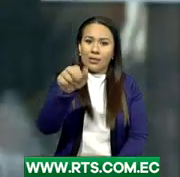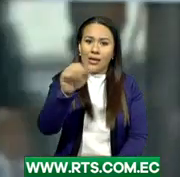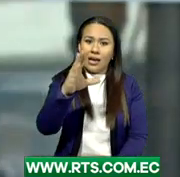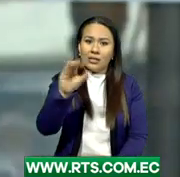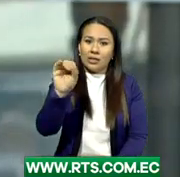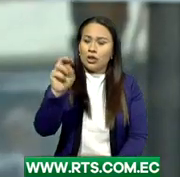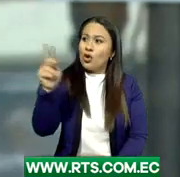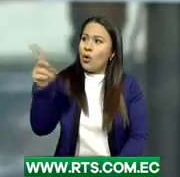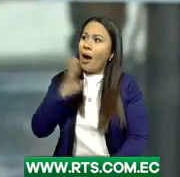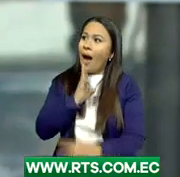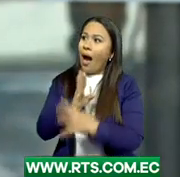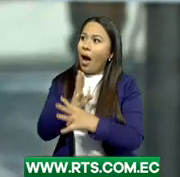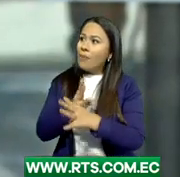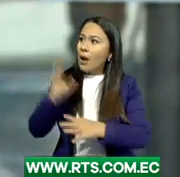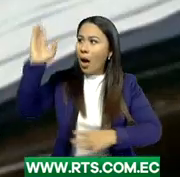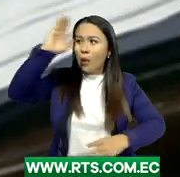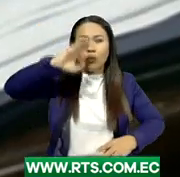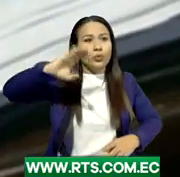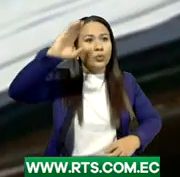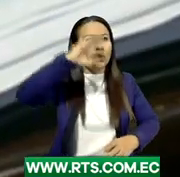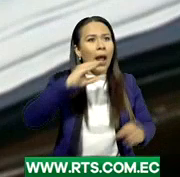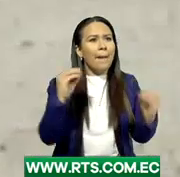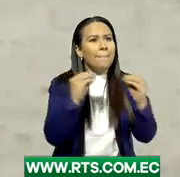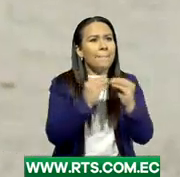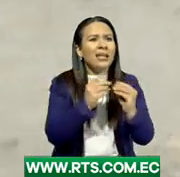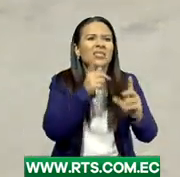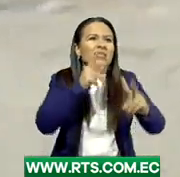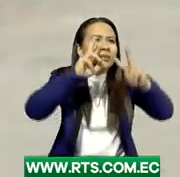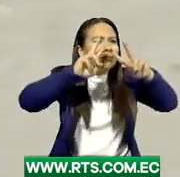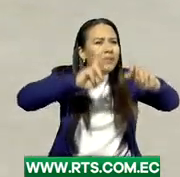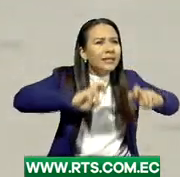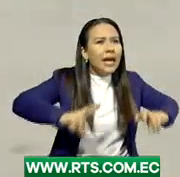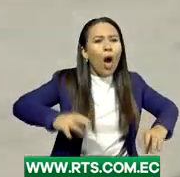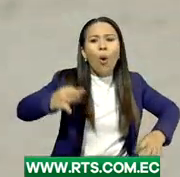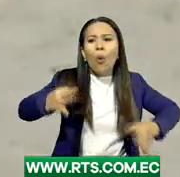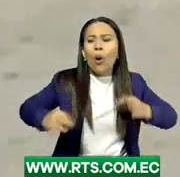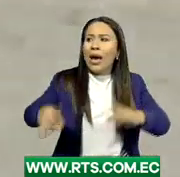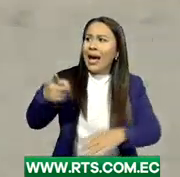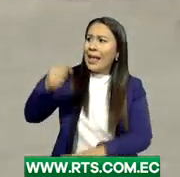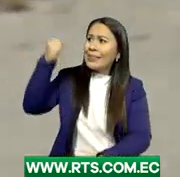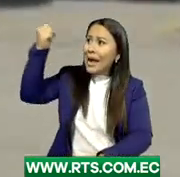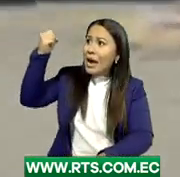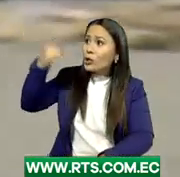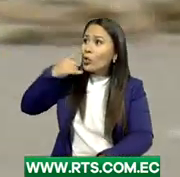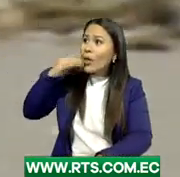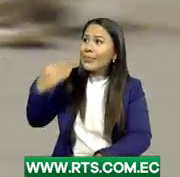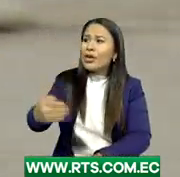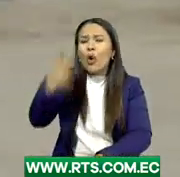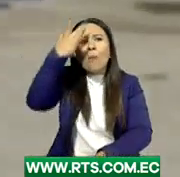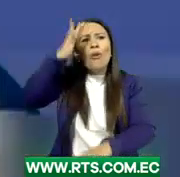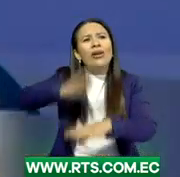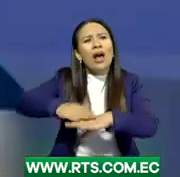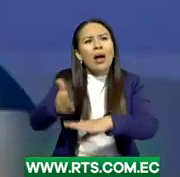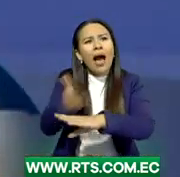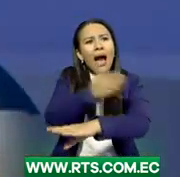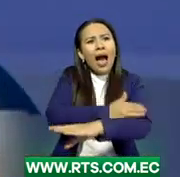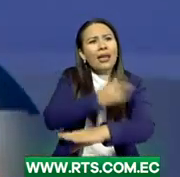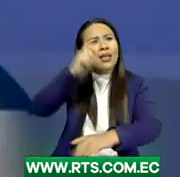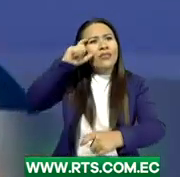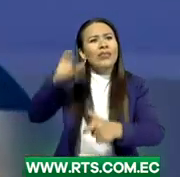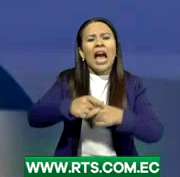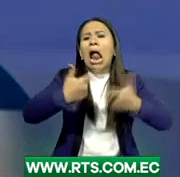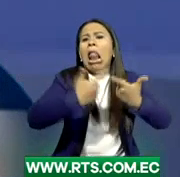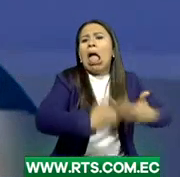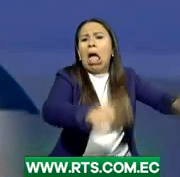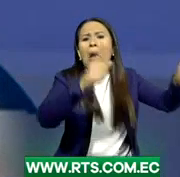asegura que se tiene que revisar lo que sucede en la justicia cuando se trata de la vulneración de los derechos de los niños y adolescentes los organismos de